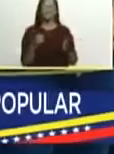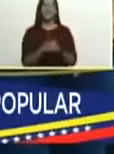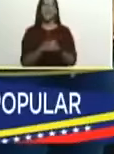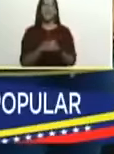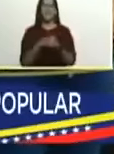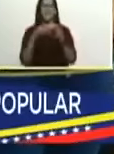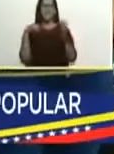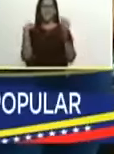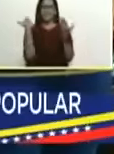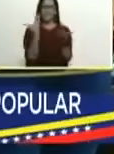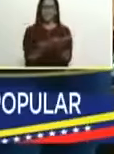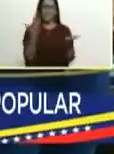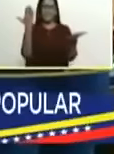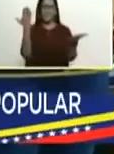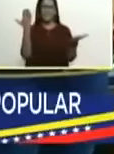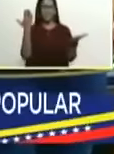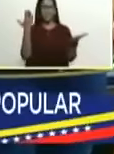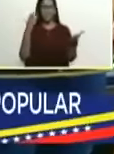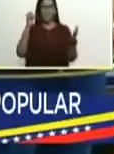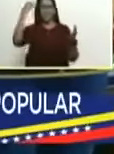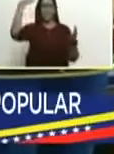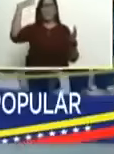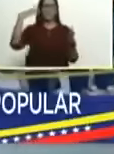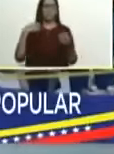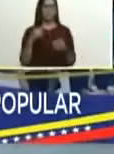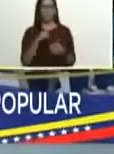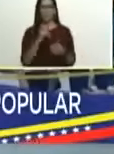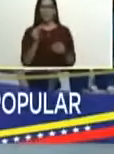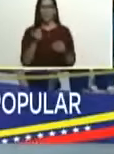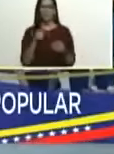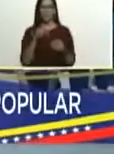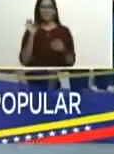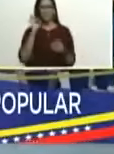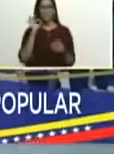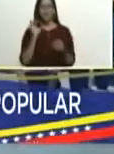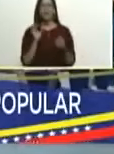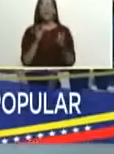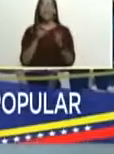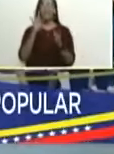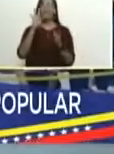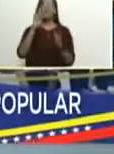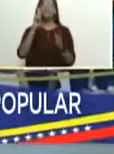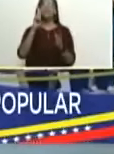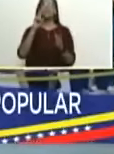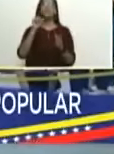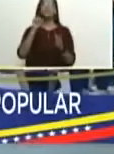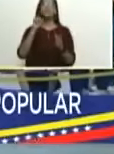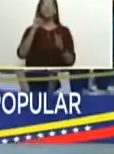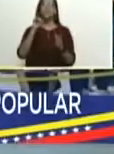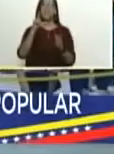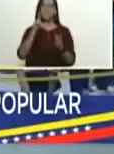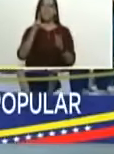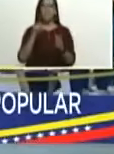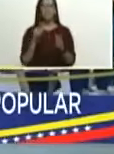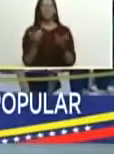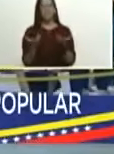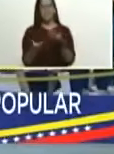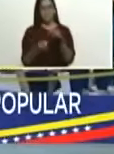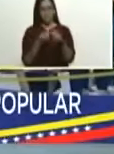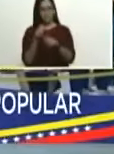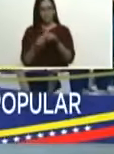se cayó el tabaco. No, no es tabaco, es el fusible que en función a